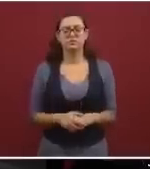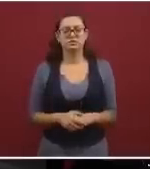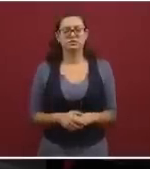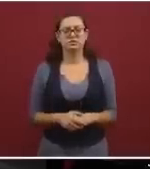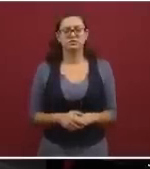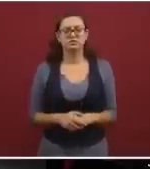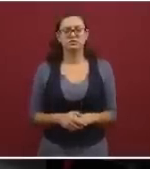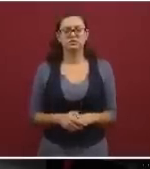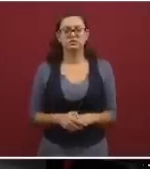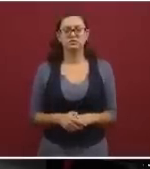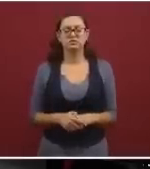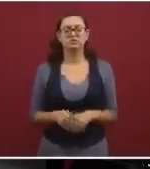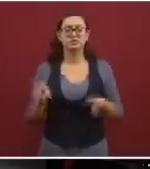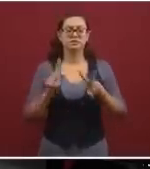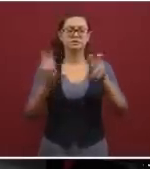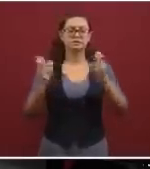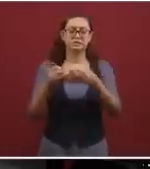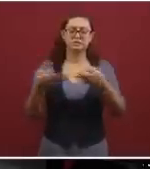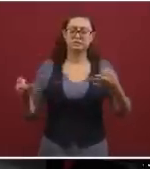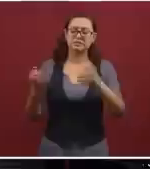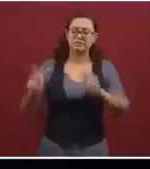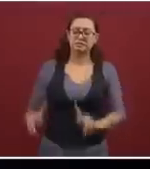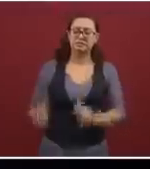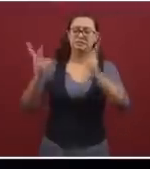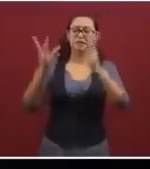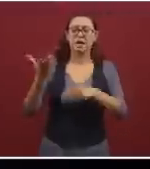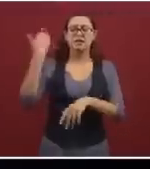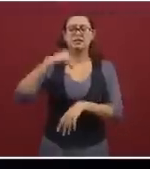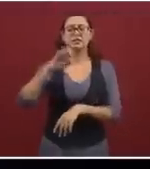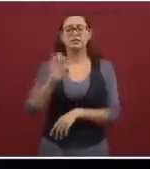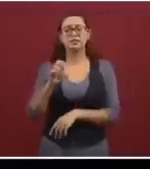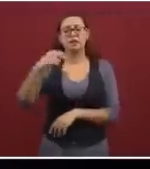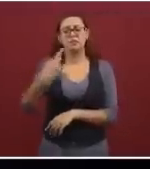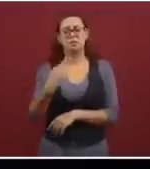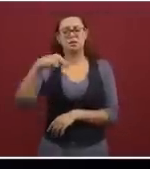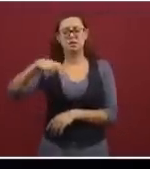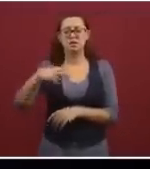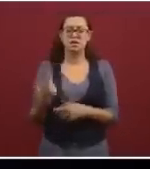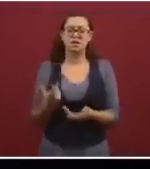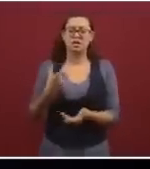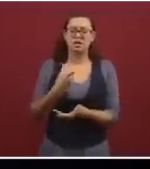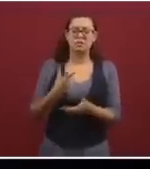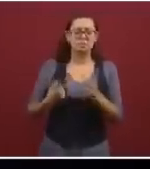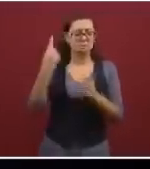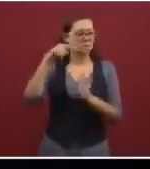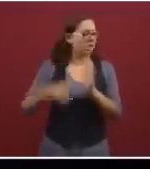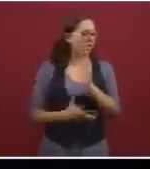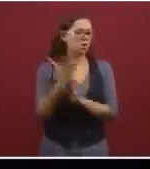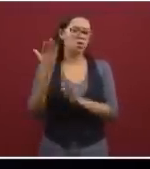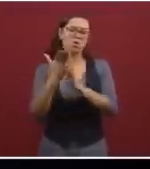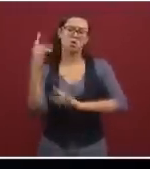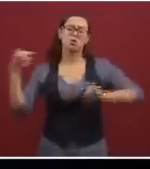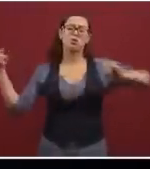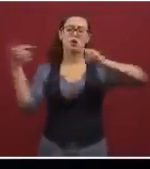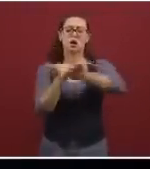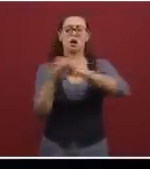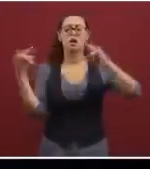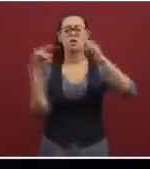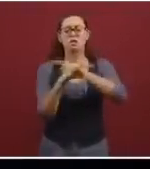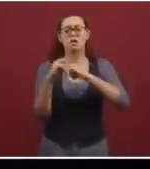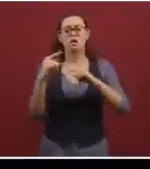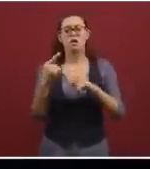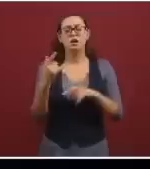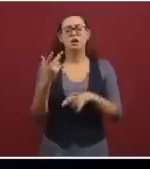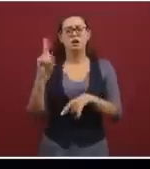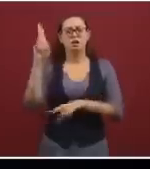El decreto expropiatorio que realizó Peña Nieto para construir la autopista Toluca-Naucalpan, concesionado a Grupo IGA, venció